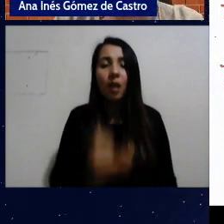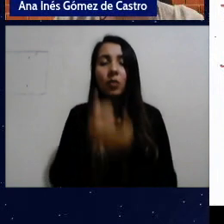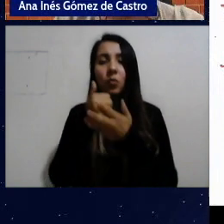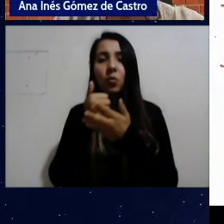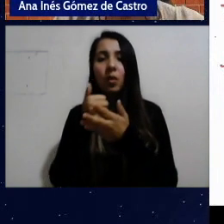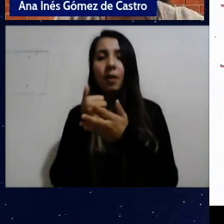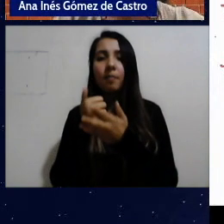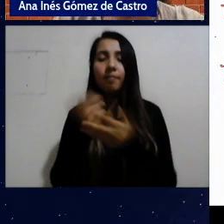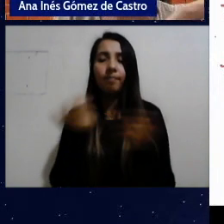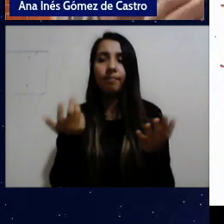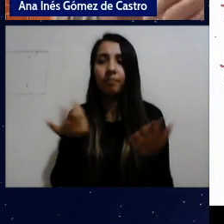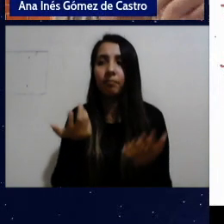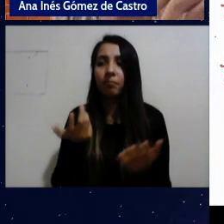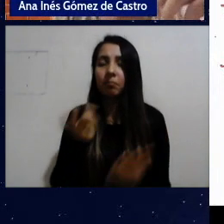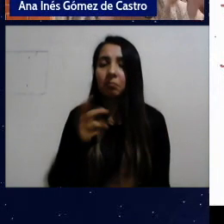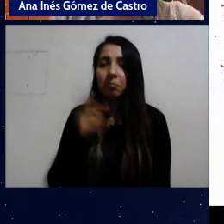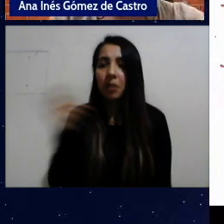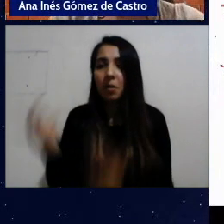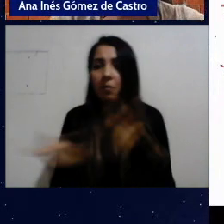esto nos permitiría